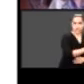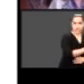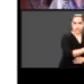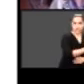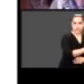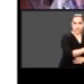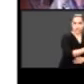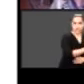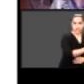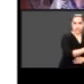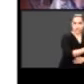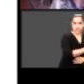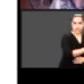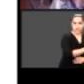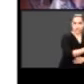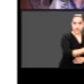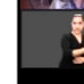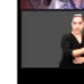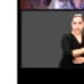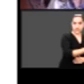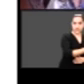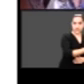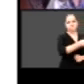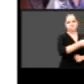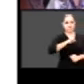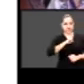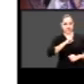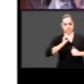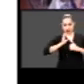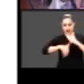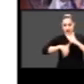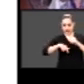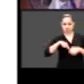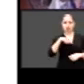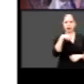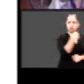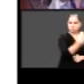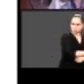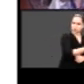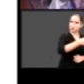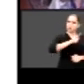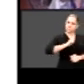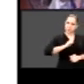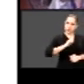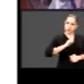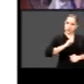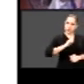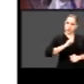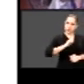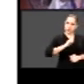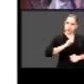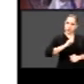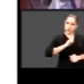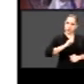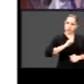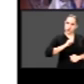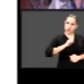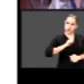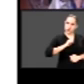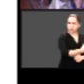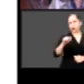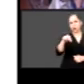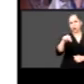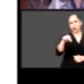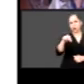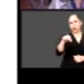darle la oportunidad esto a los chicos de de tener un ritmo en la vida